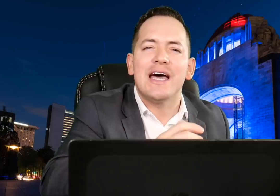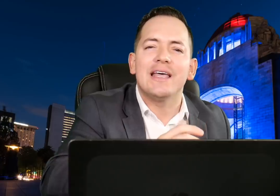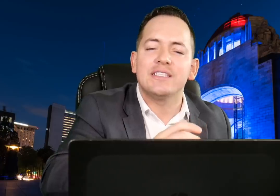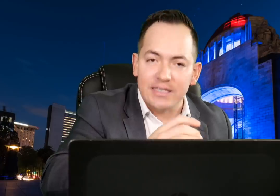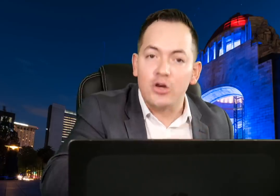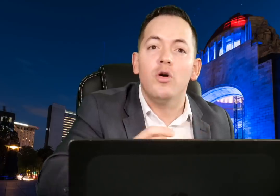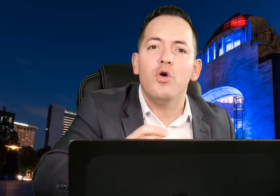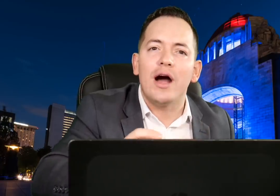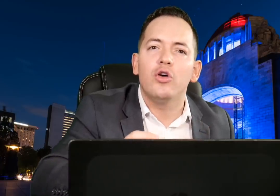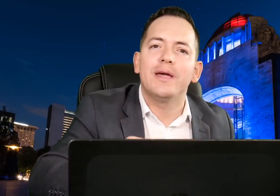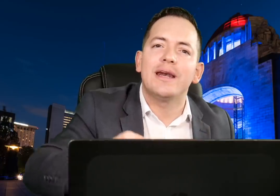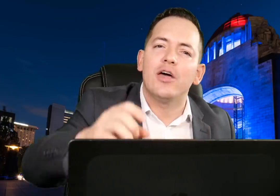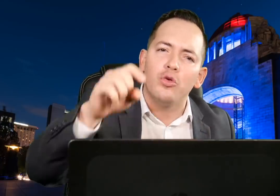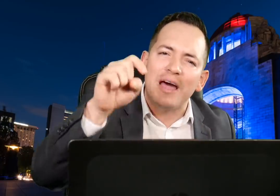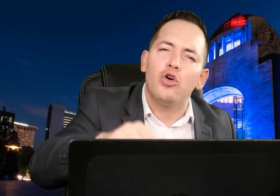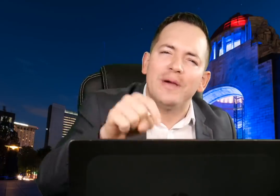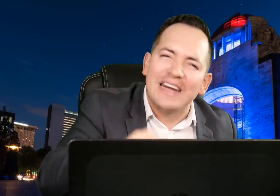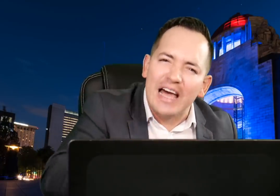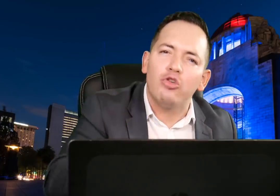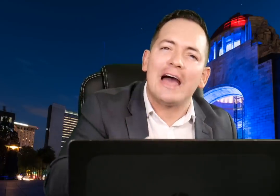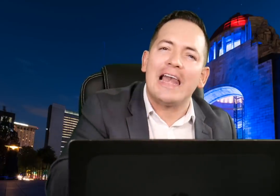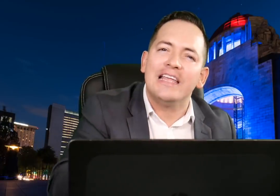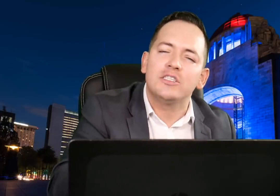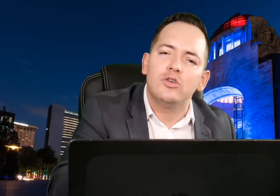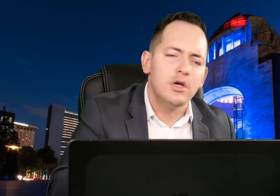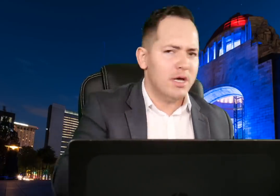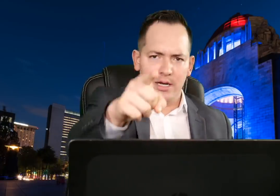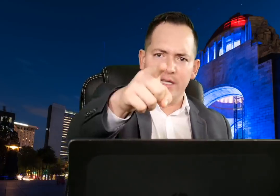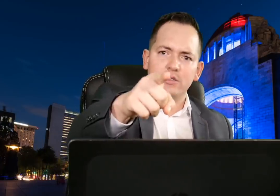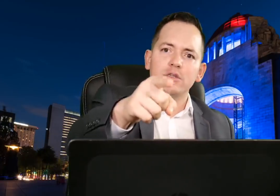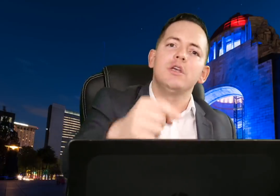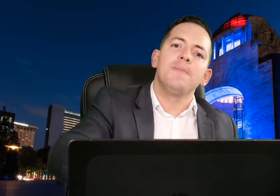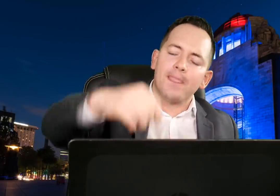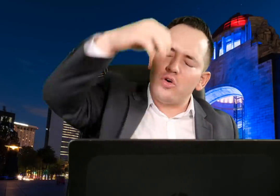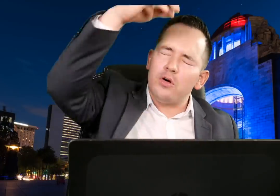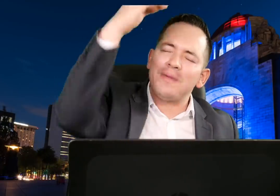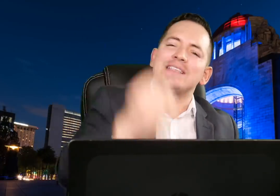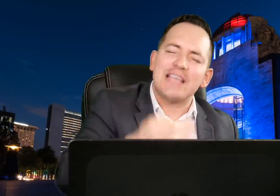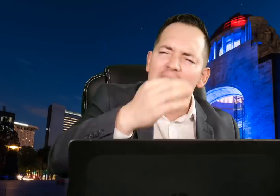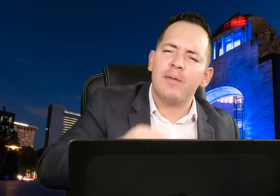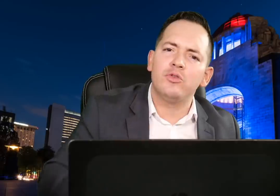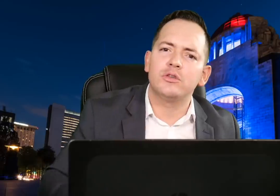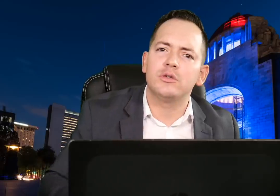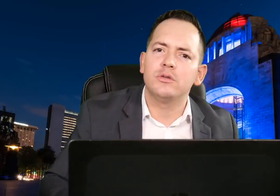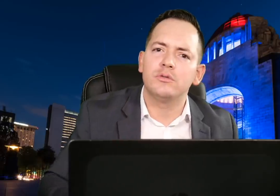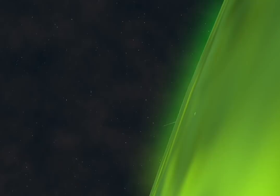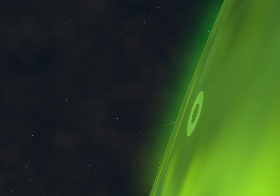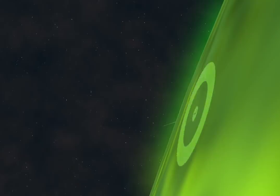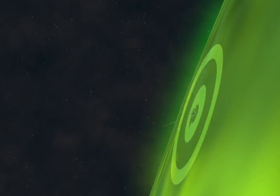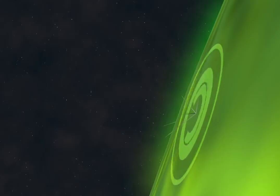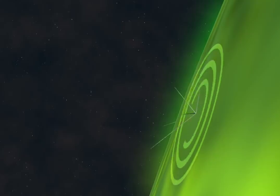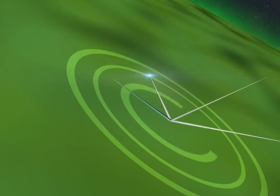sinvergüenzadas como ha gobernado mal gobernado jalisco listos comenzamos